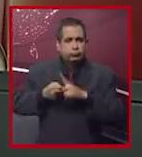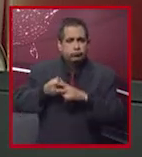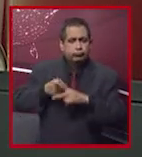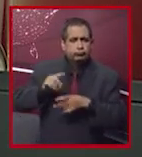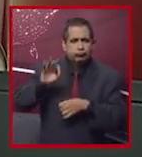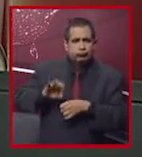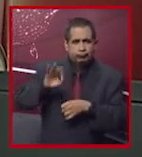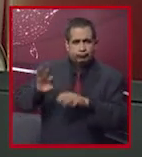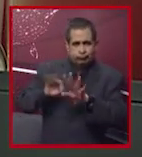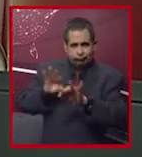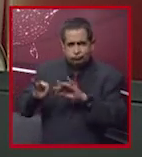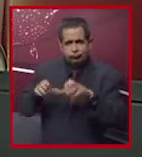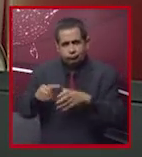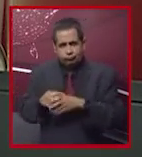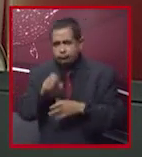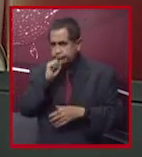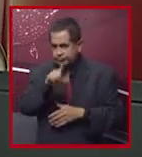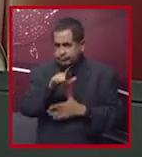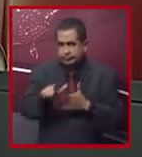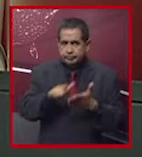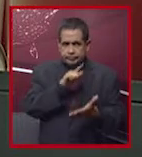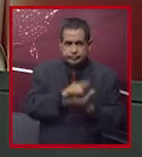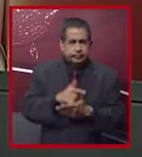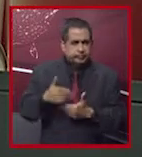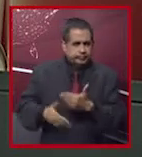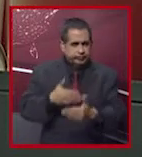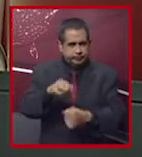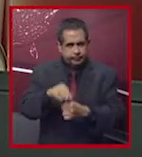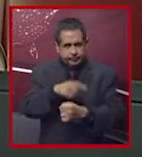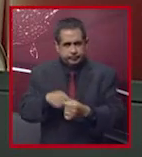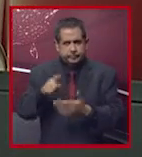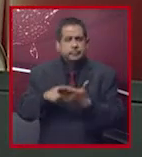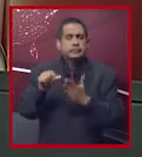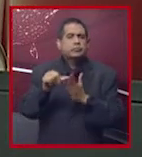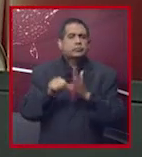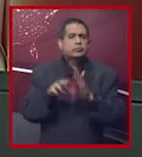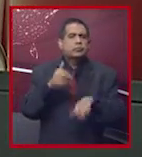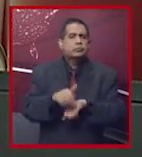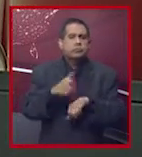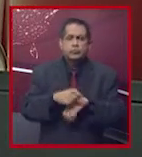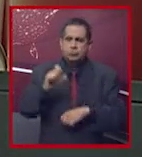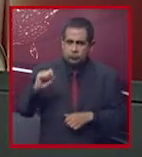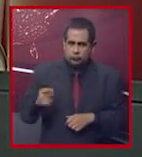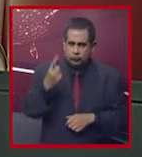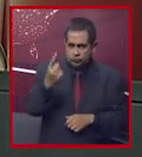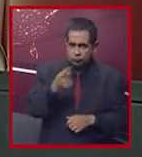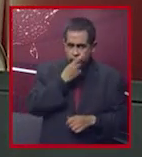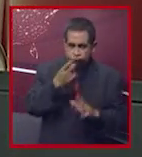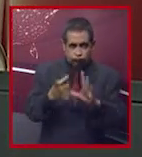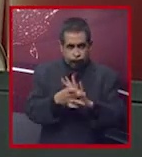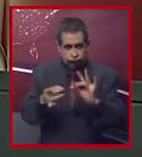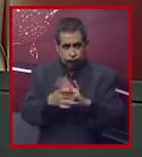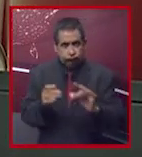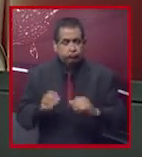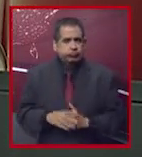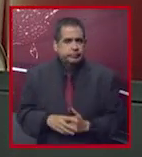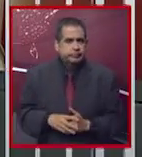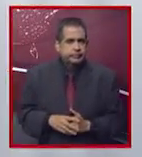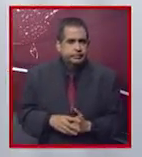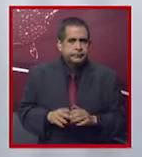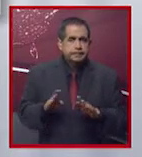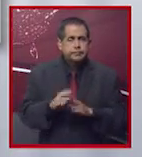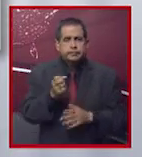representación proporcional, también la Ley General de Instituciones y Procedimientos Electorales en su artículo 21 señala lo siguiente.